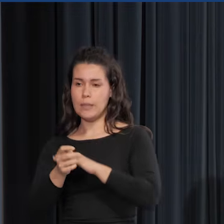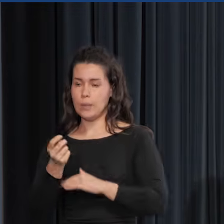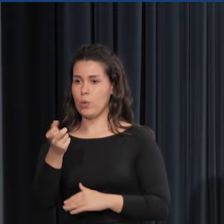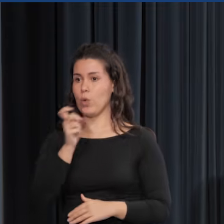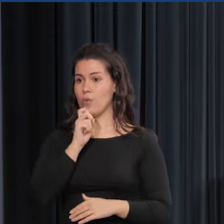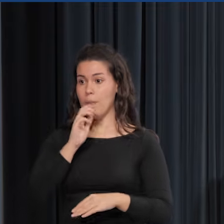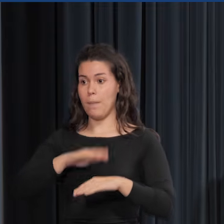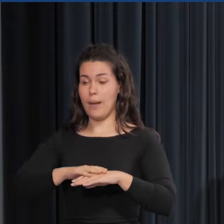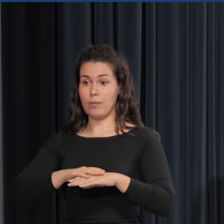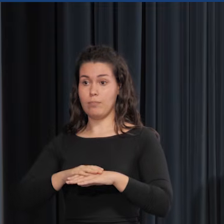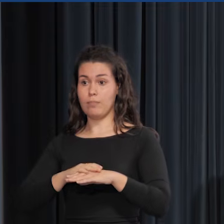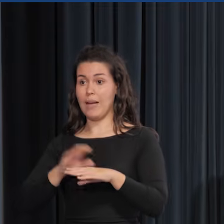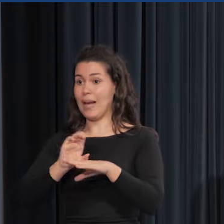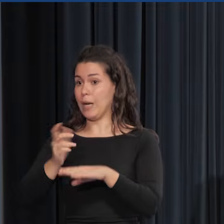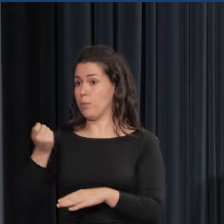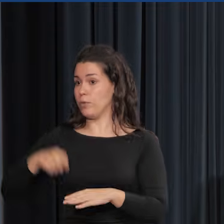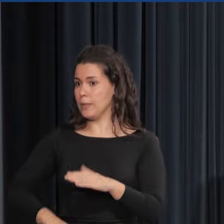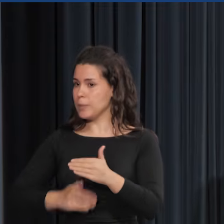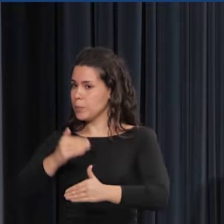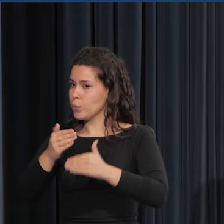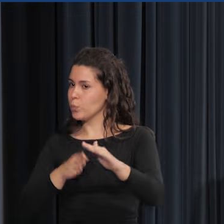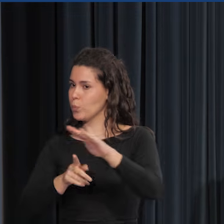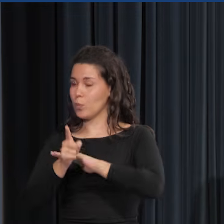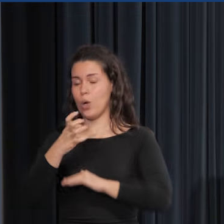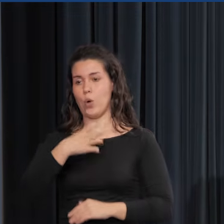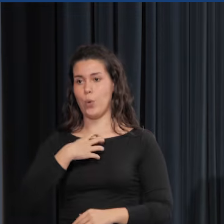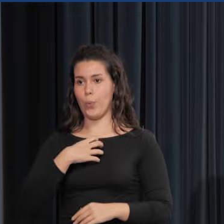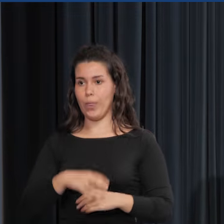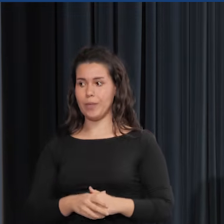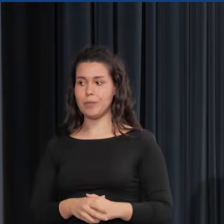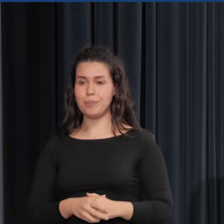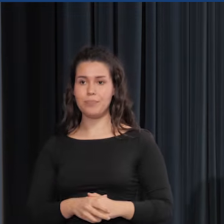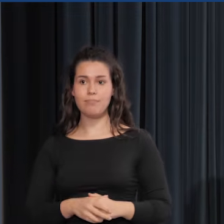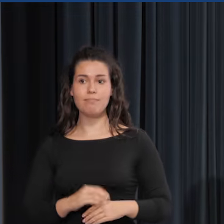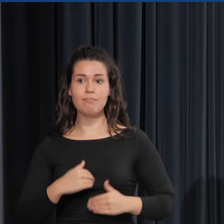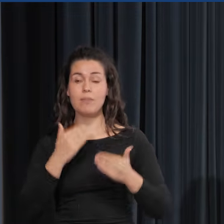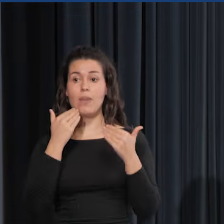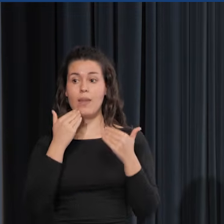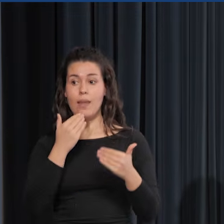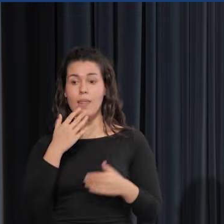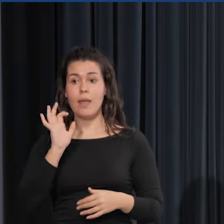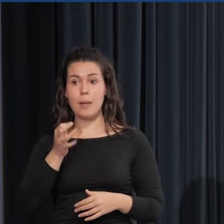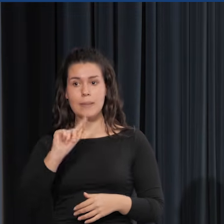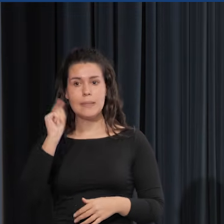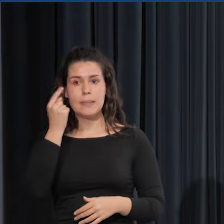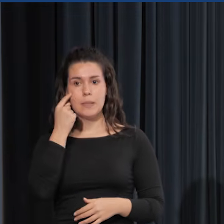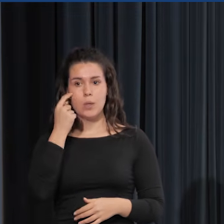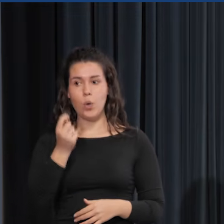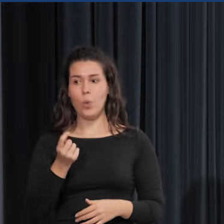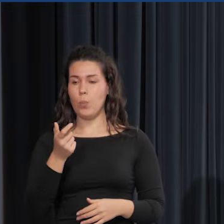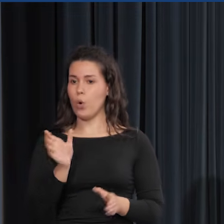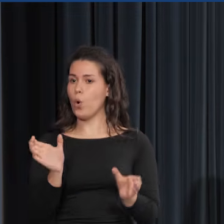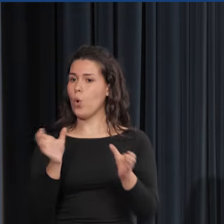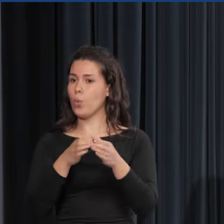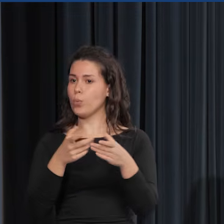su carrera aquí. Muchas gracias. Vemos que hay poca diversidad en